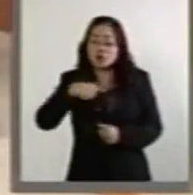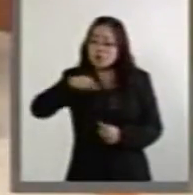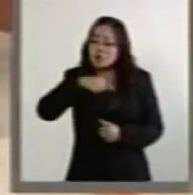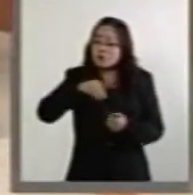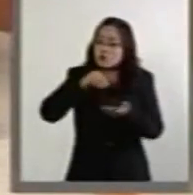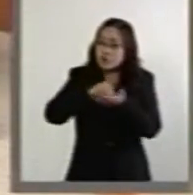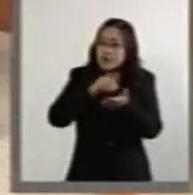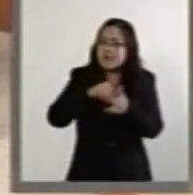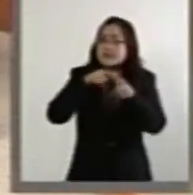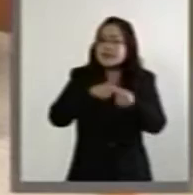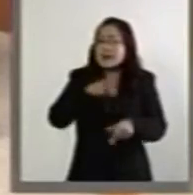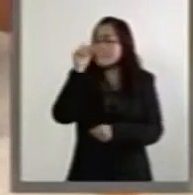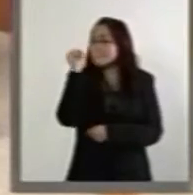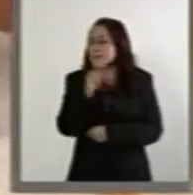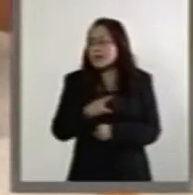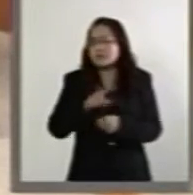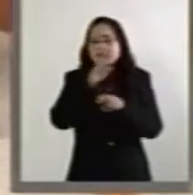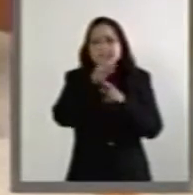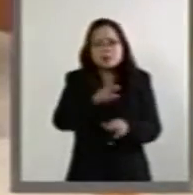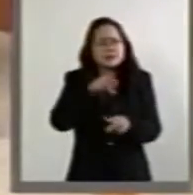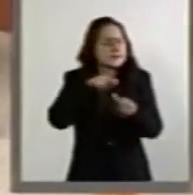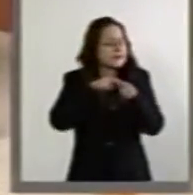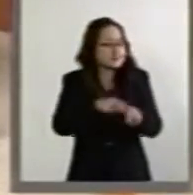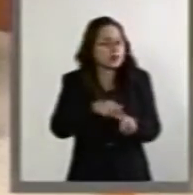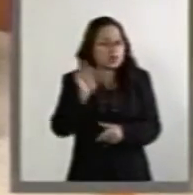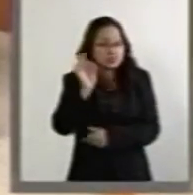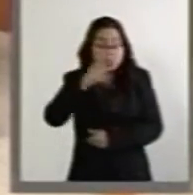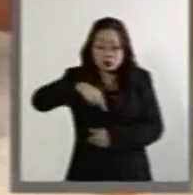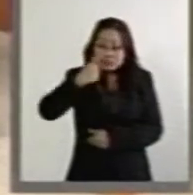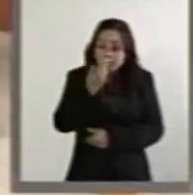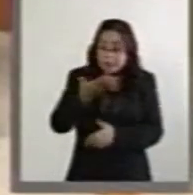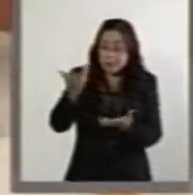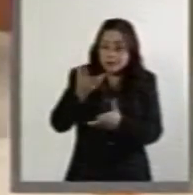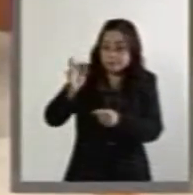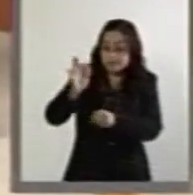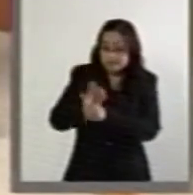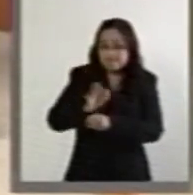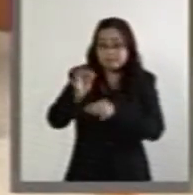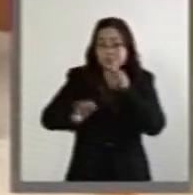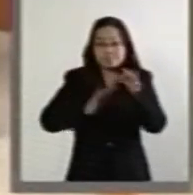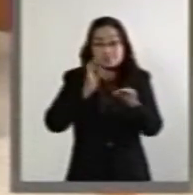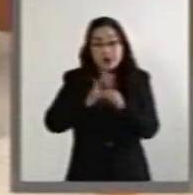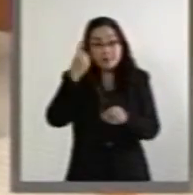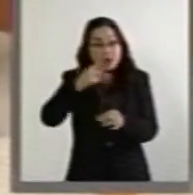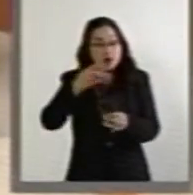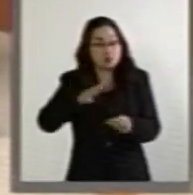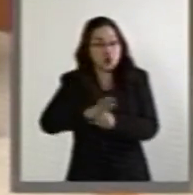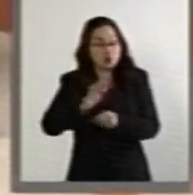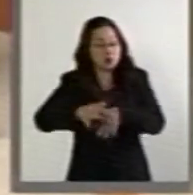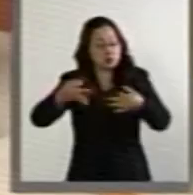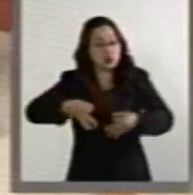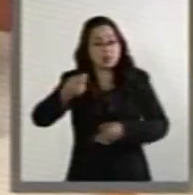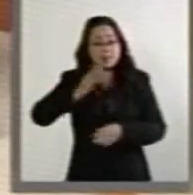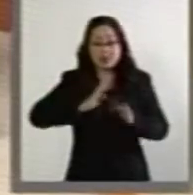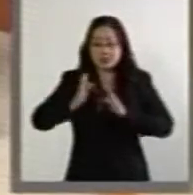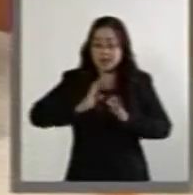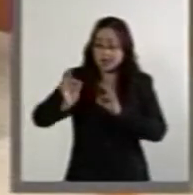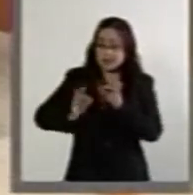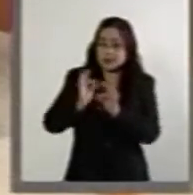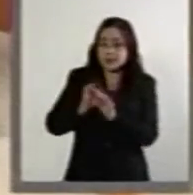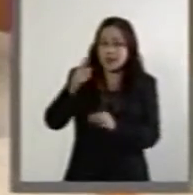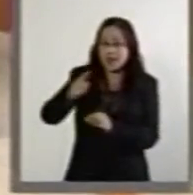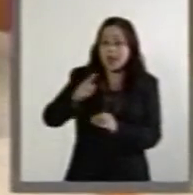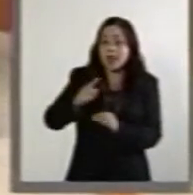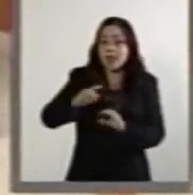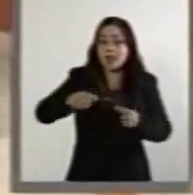exactamente los mismos resultados. Y si de verdad queremos proteger el prestigio de las Fuerzas Armadas, del